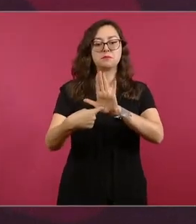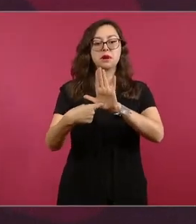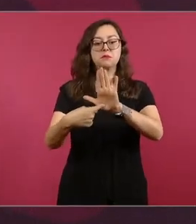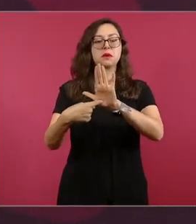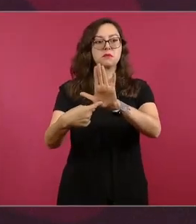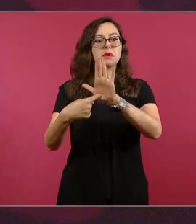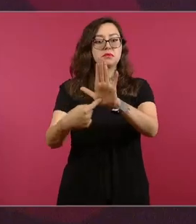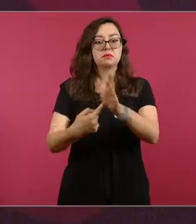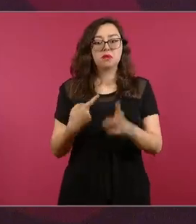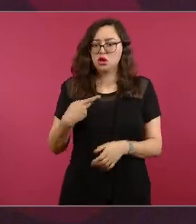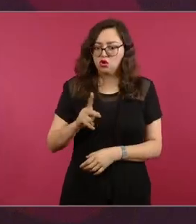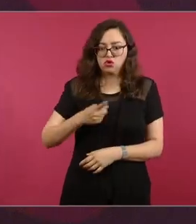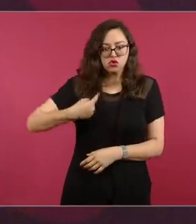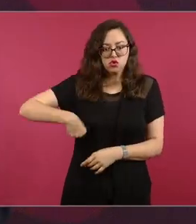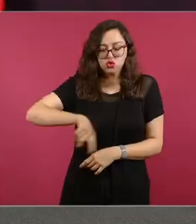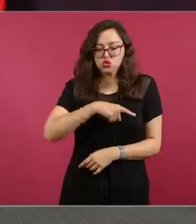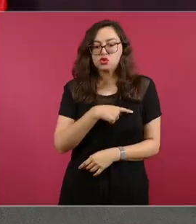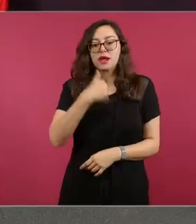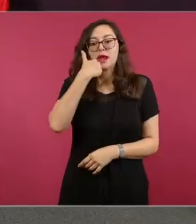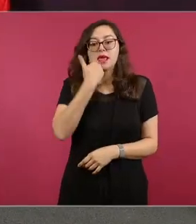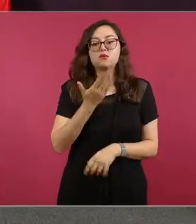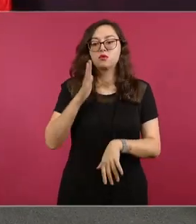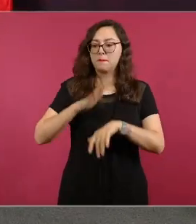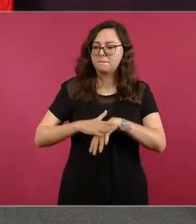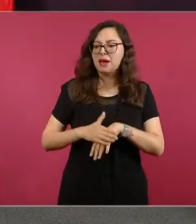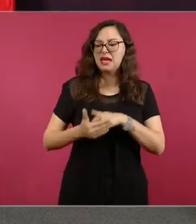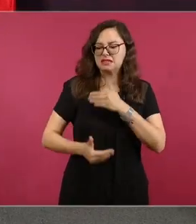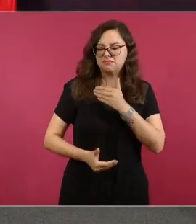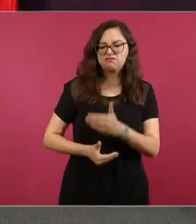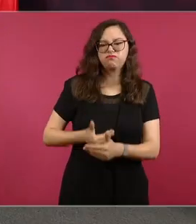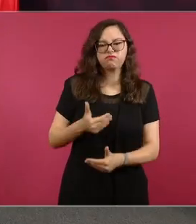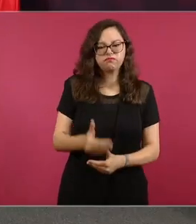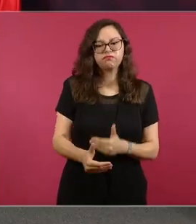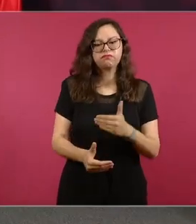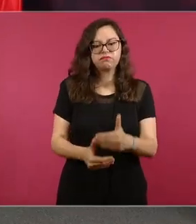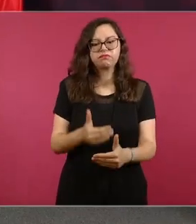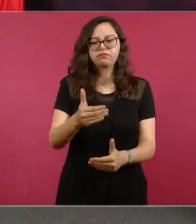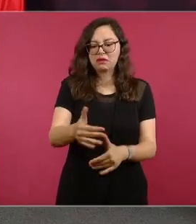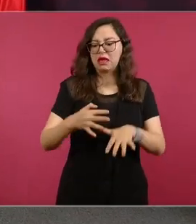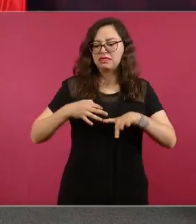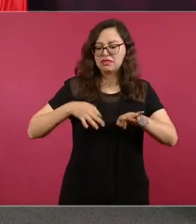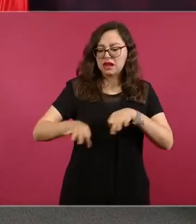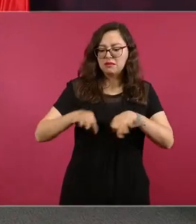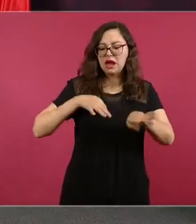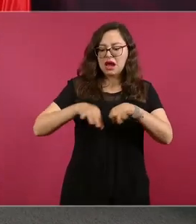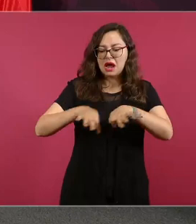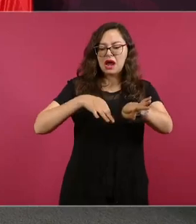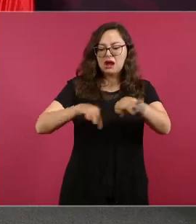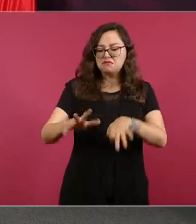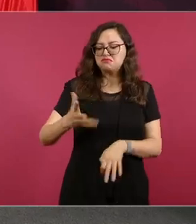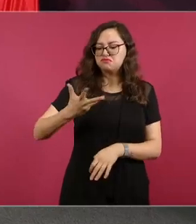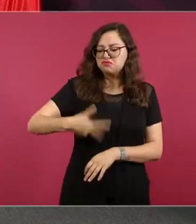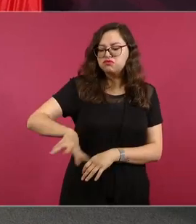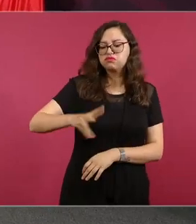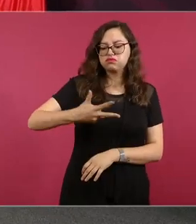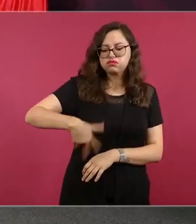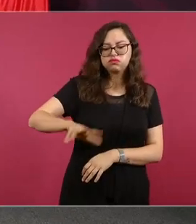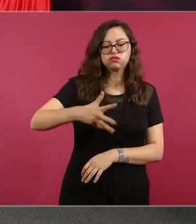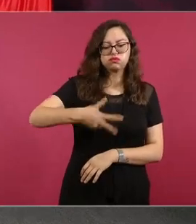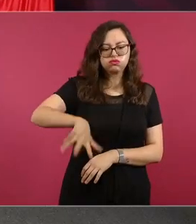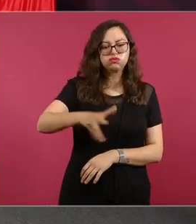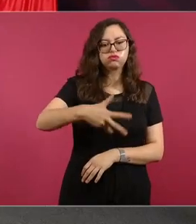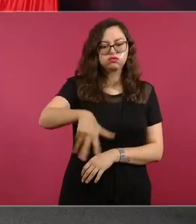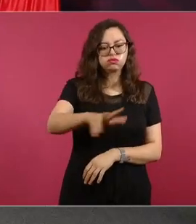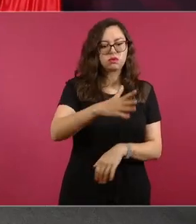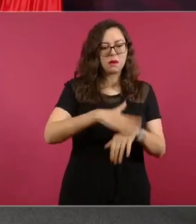avanzar más en el trabajo de búsqueda a eso le